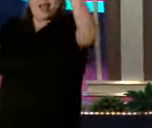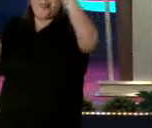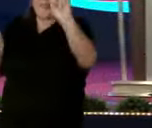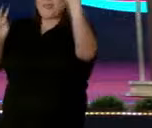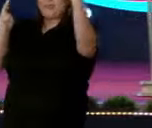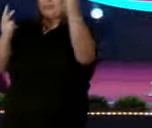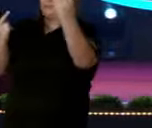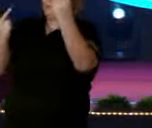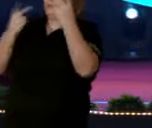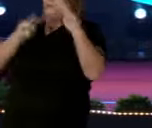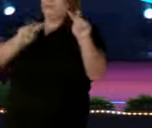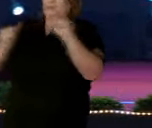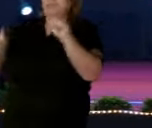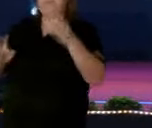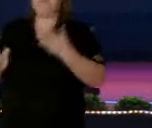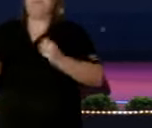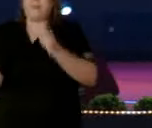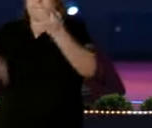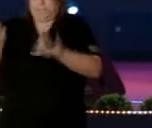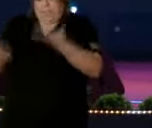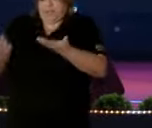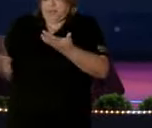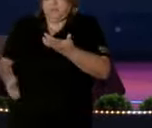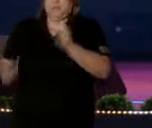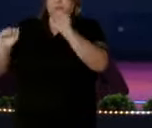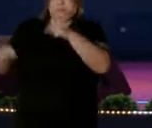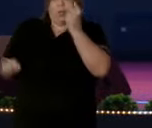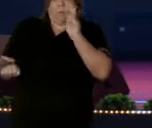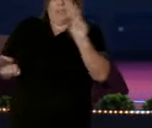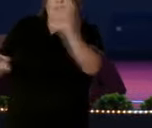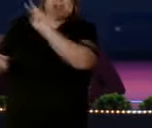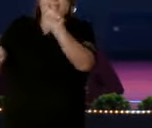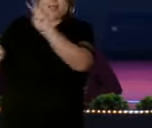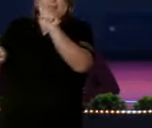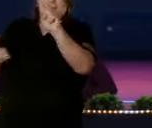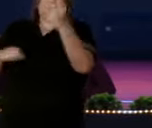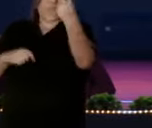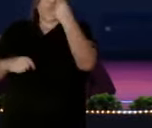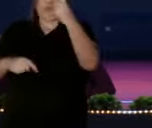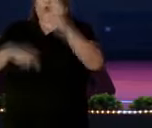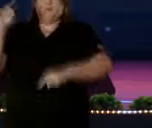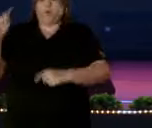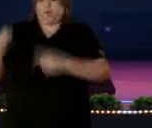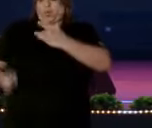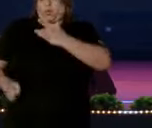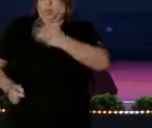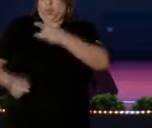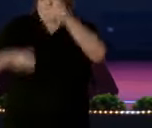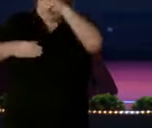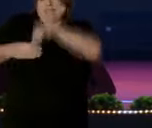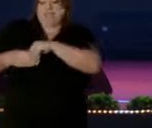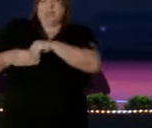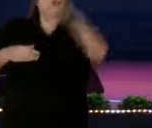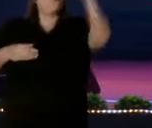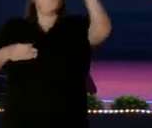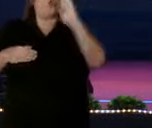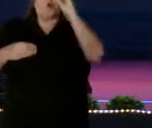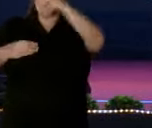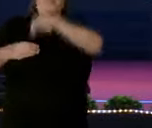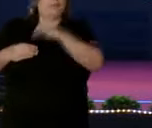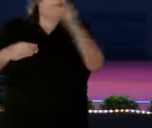Los hombres, yo puedo ver algo, pero yo no veo el corazón. Yo puedo ver lo exterior, pero Dios ve el corazón.